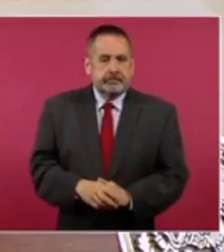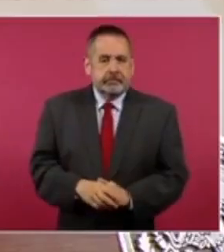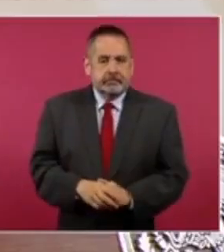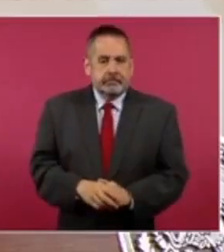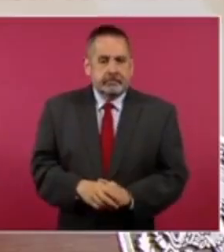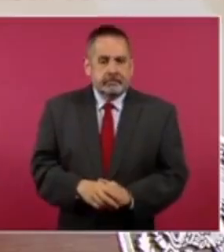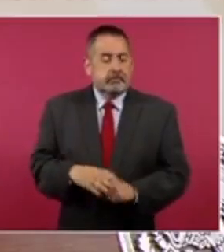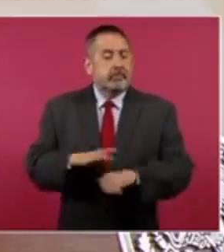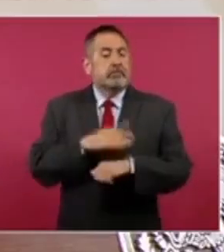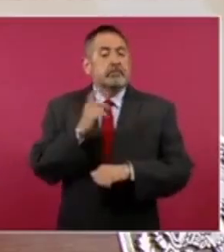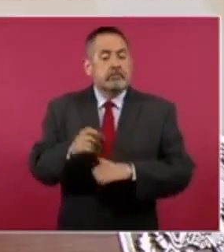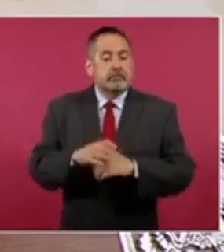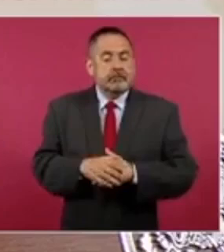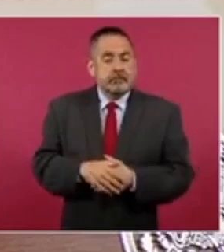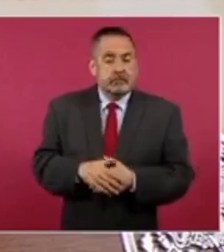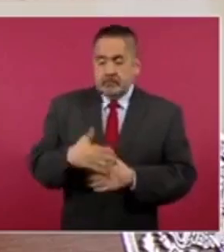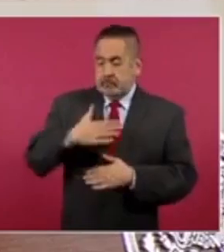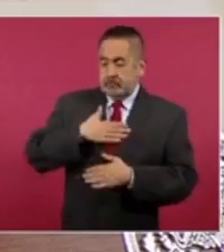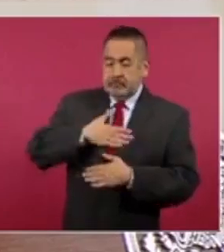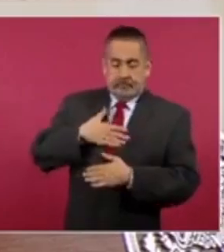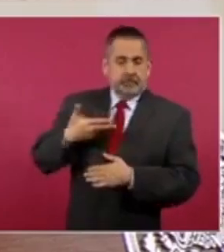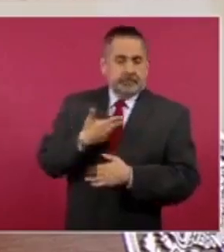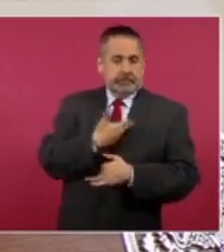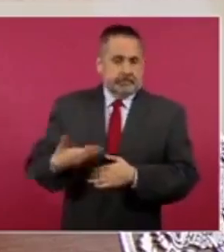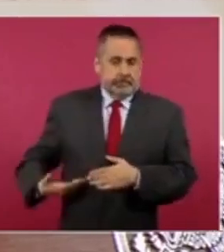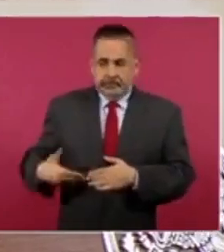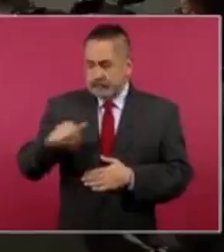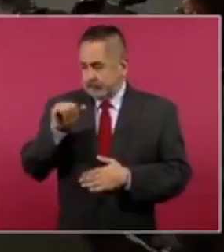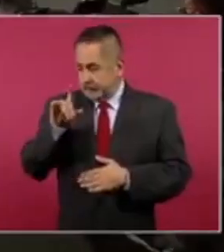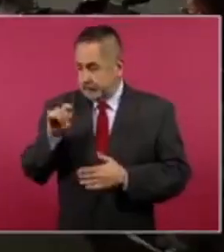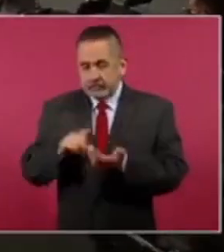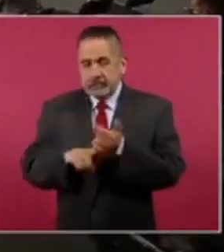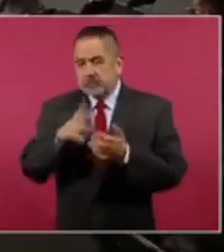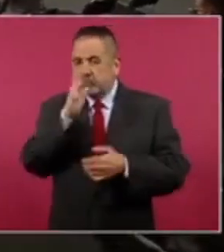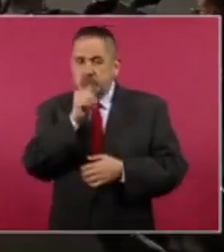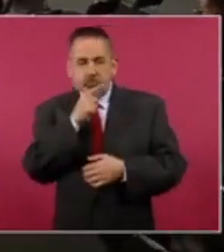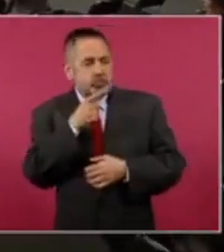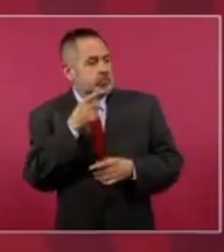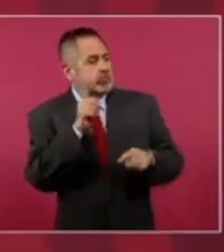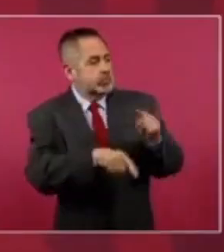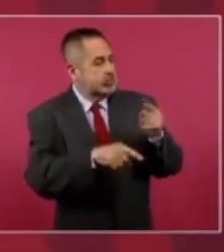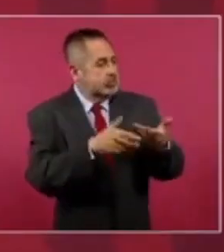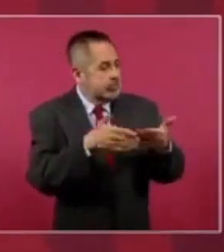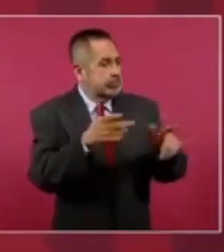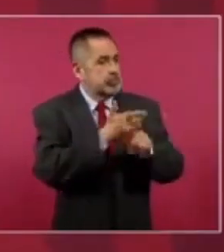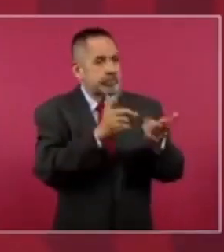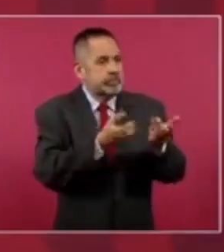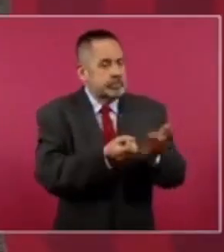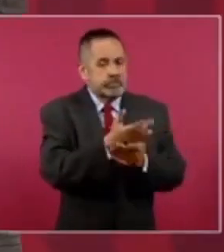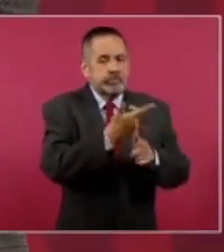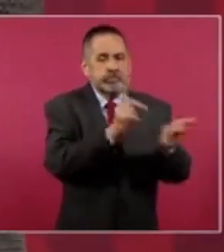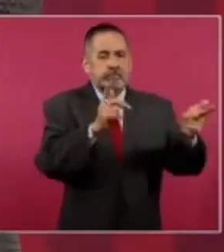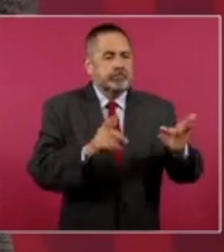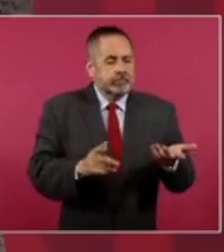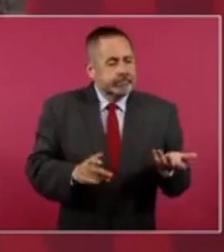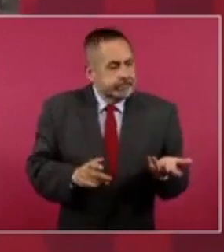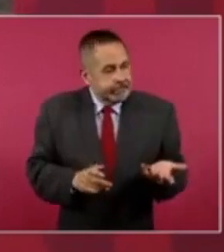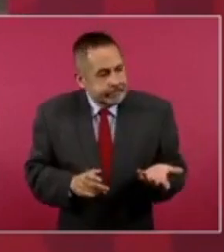Porque de acuerdo a mis facultades solo puedo otorgar amnistía